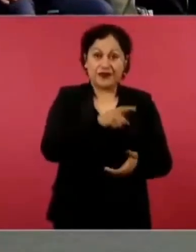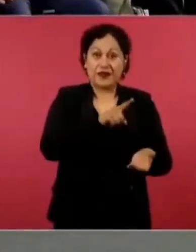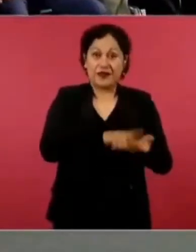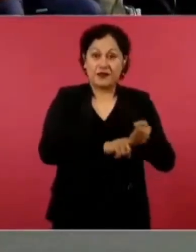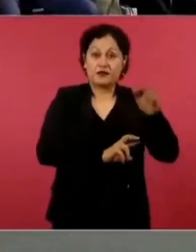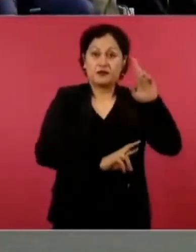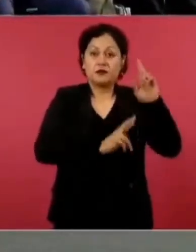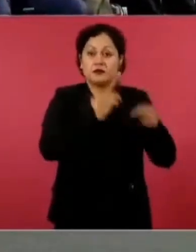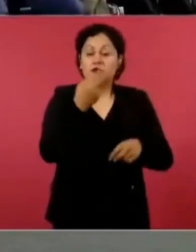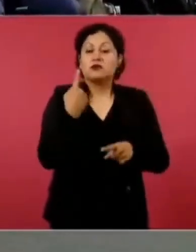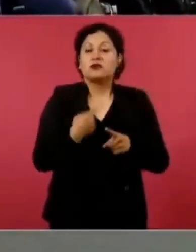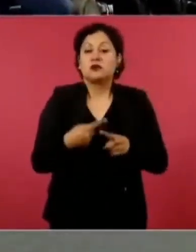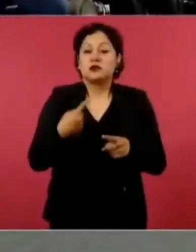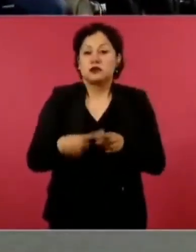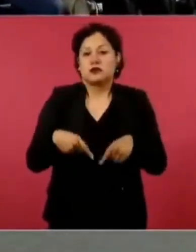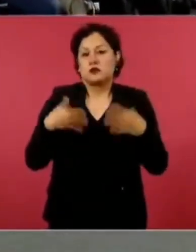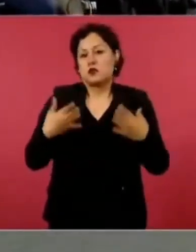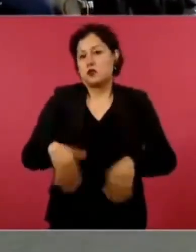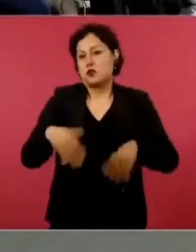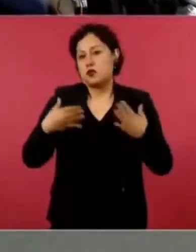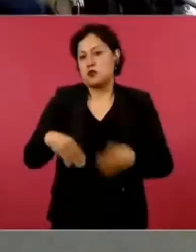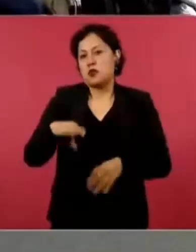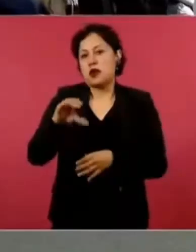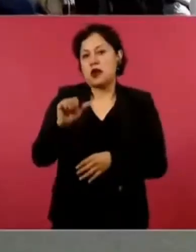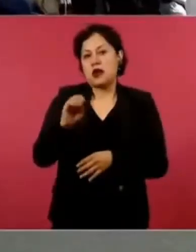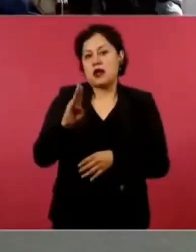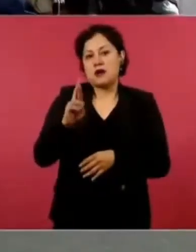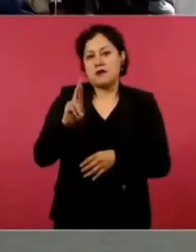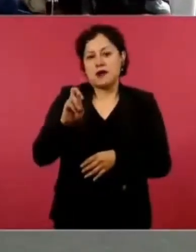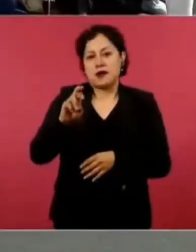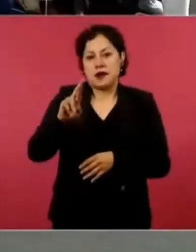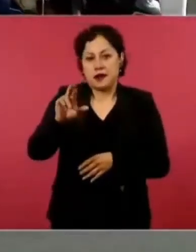Daniel Cabrera, el hijo del Ahuizote,